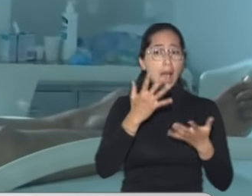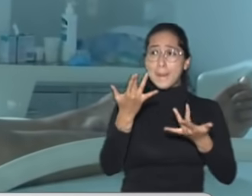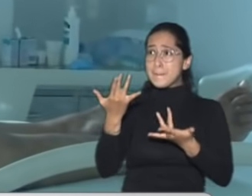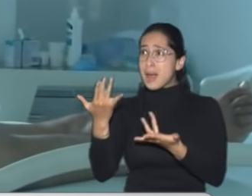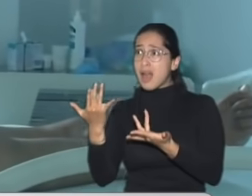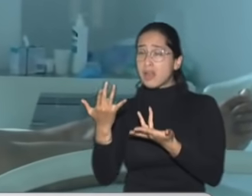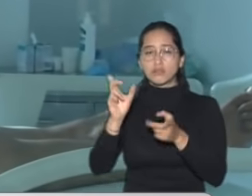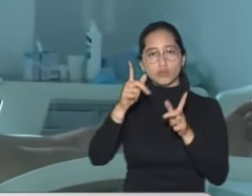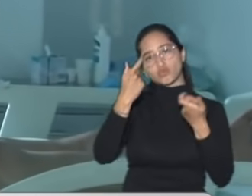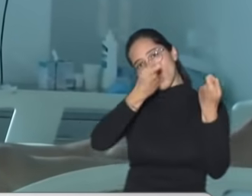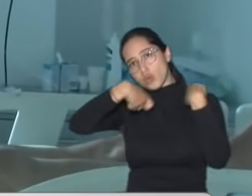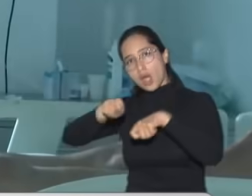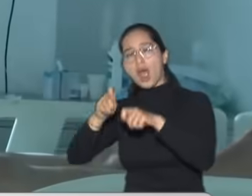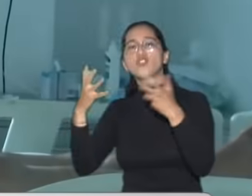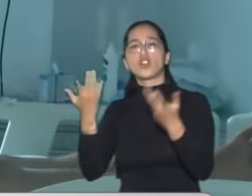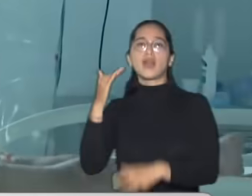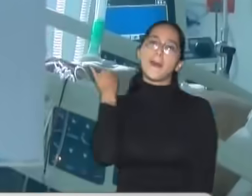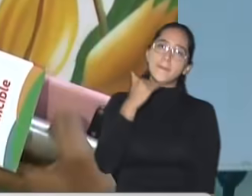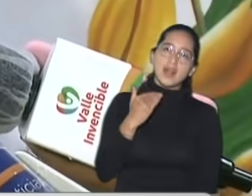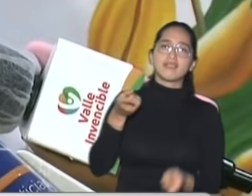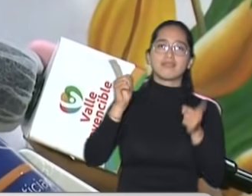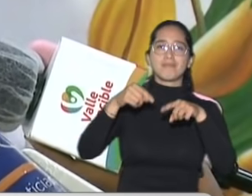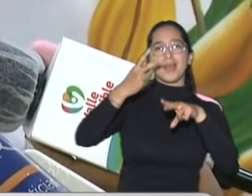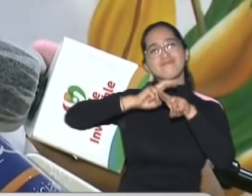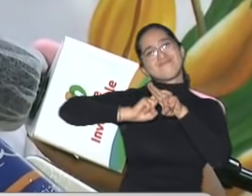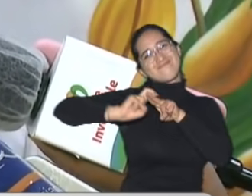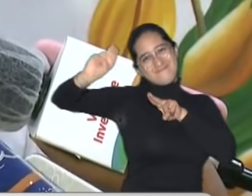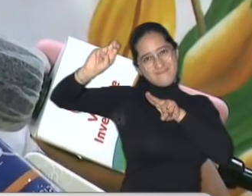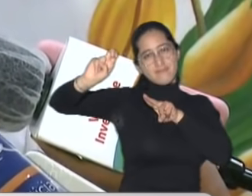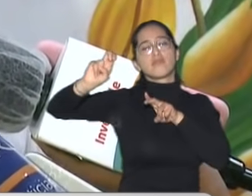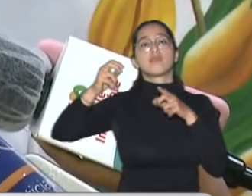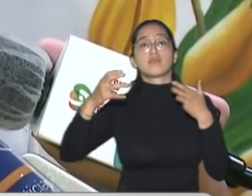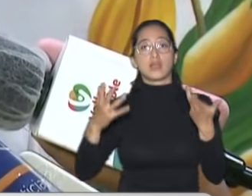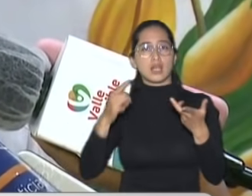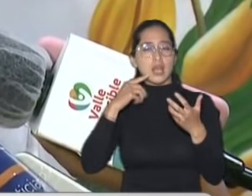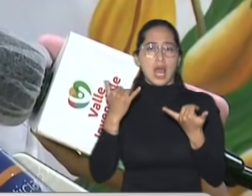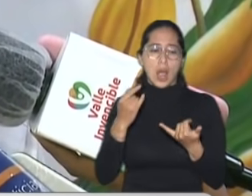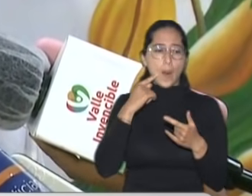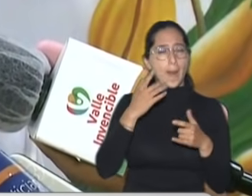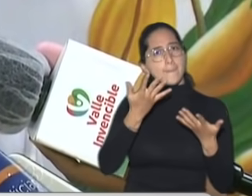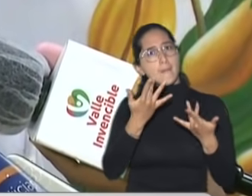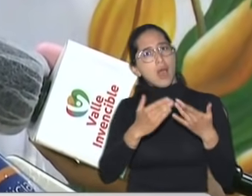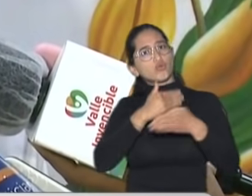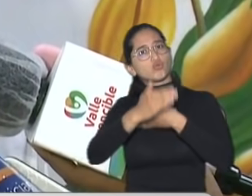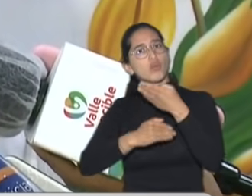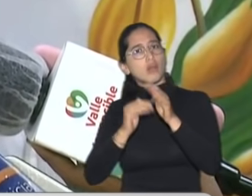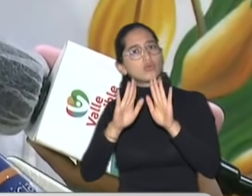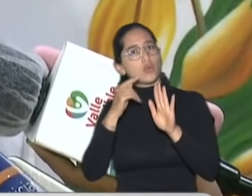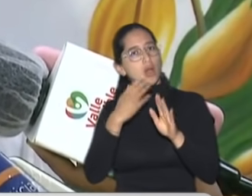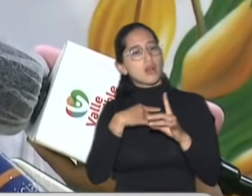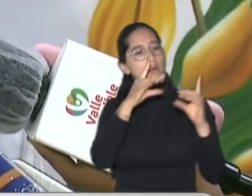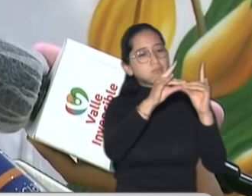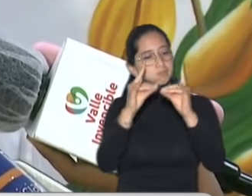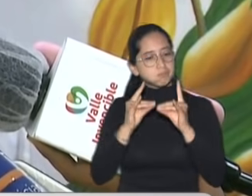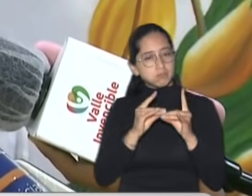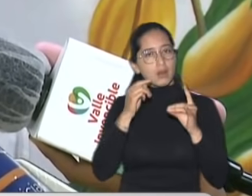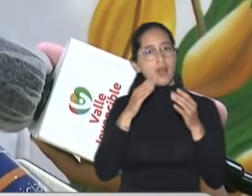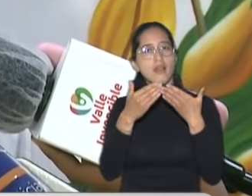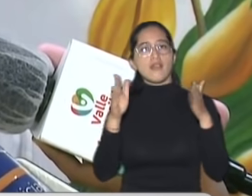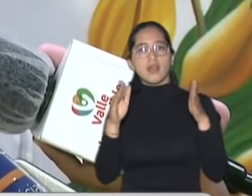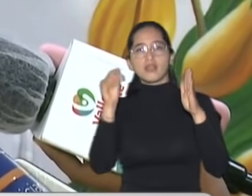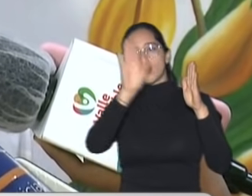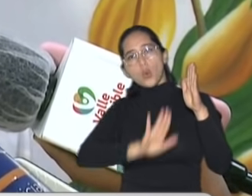Manizales. Tenemos más gente requiriendo unidades de cuidados intensivos de las unidades de cuidados intensivos abiertas en el